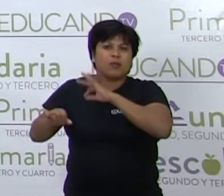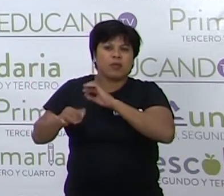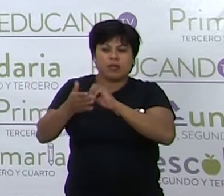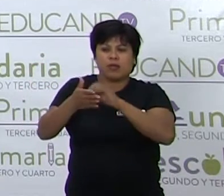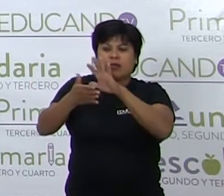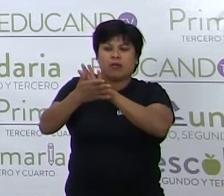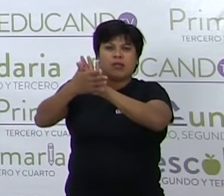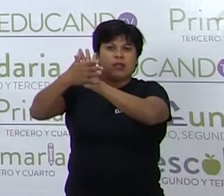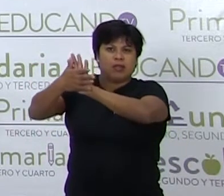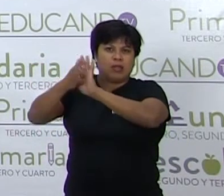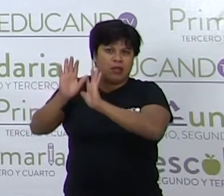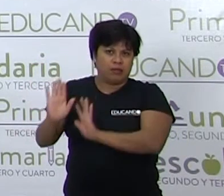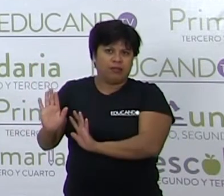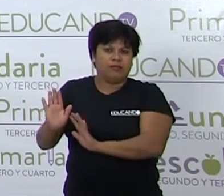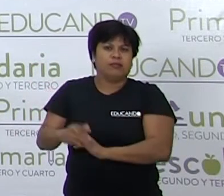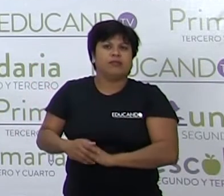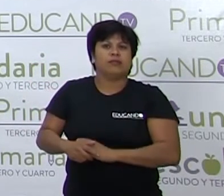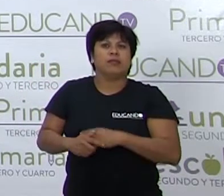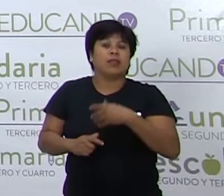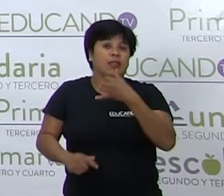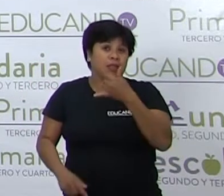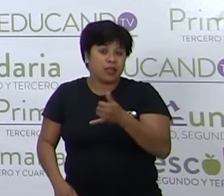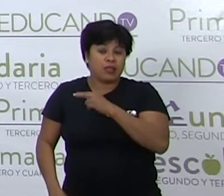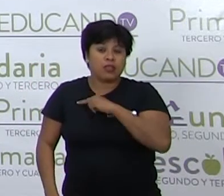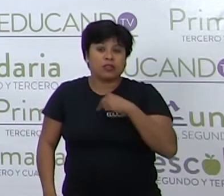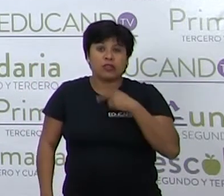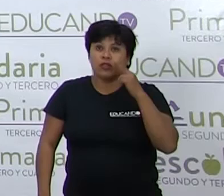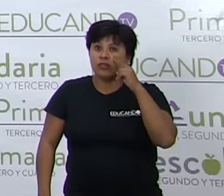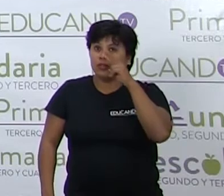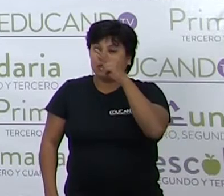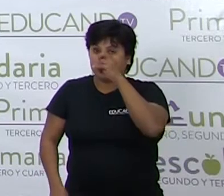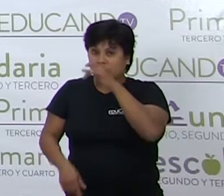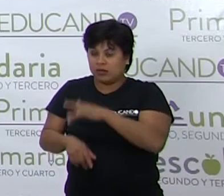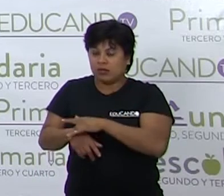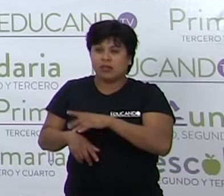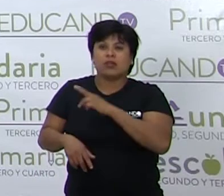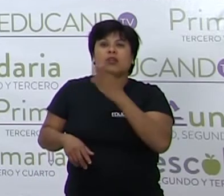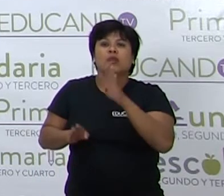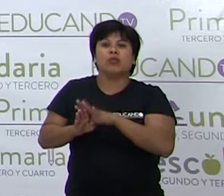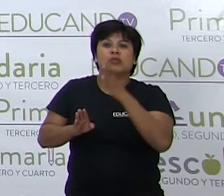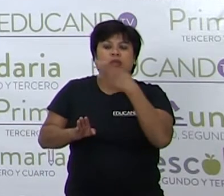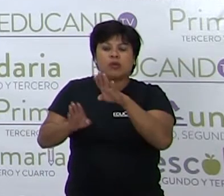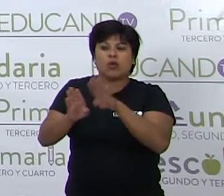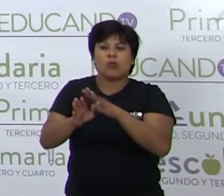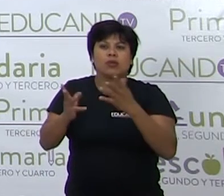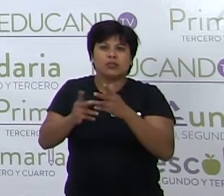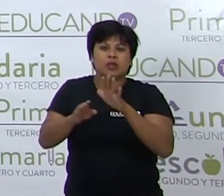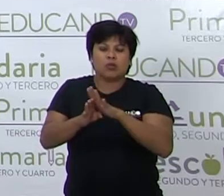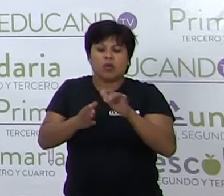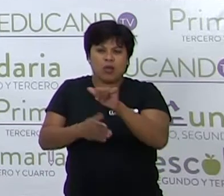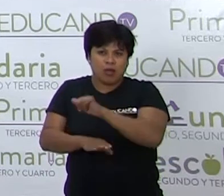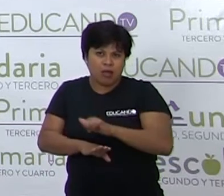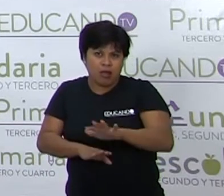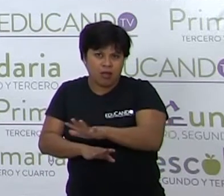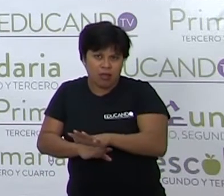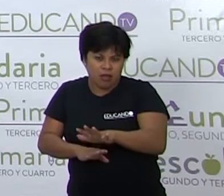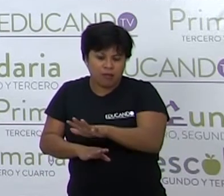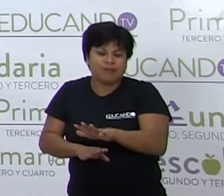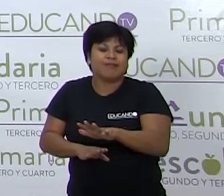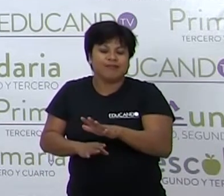mejor ya vimos que sabes o sabemos cómo calcular el área de este triángulo